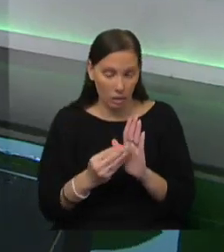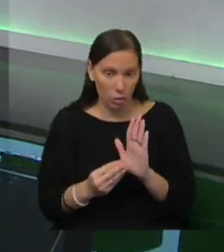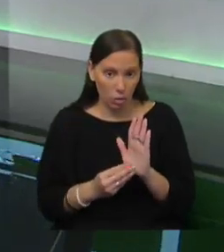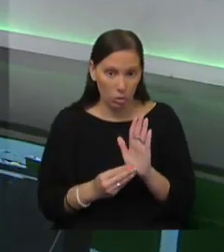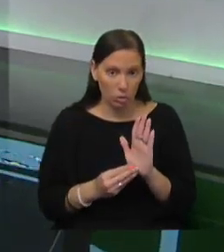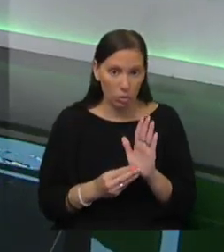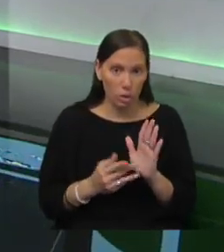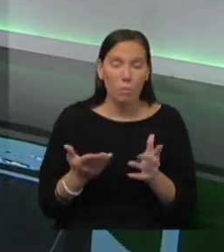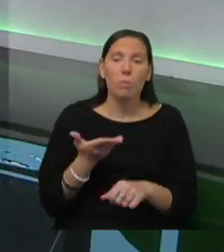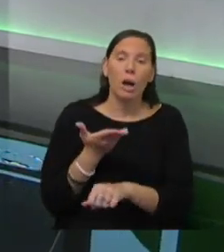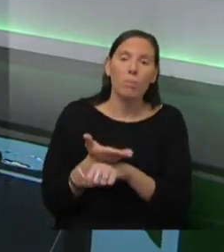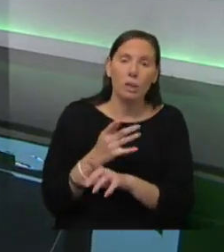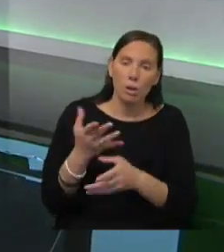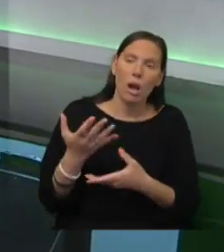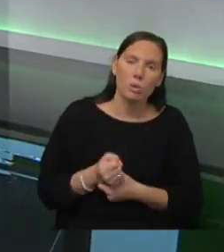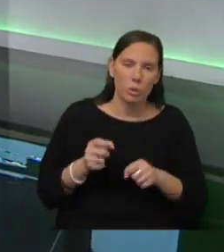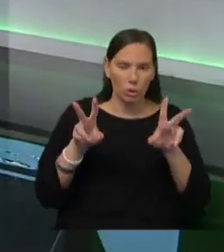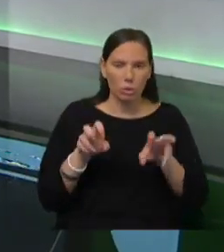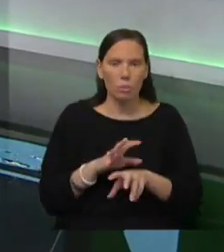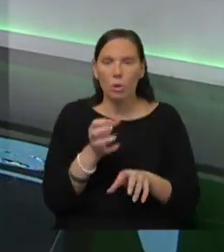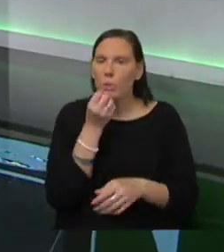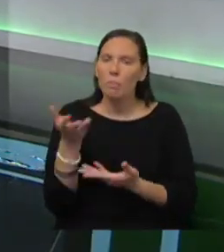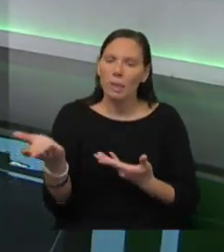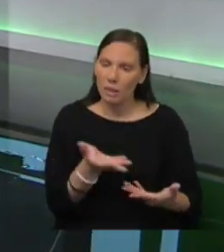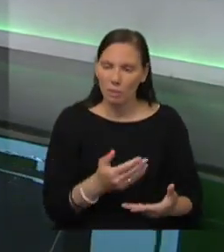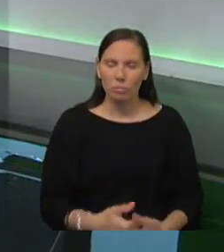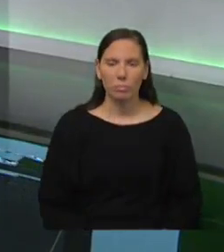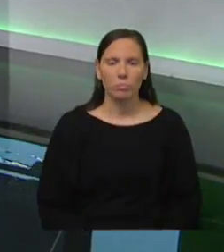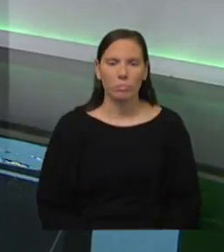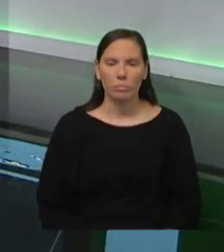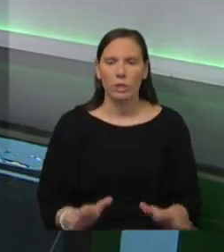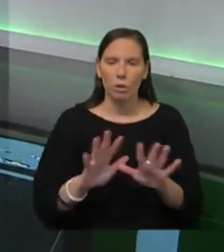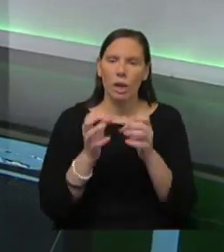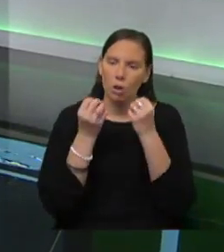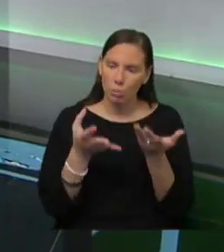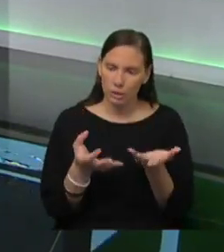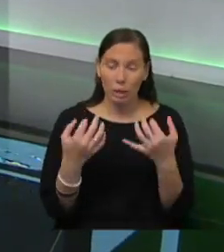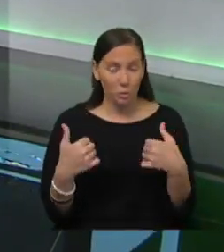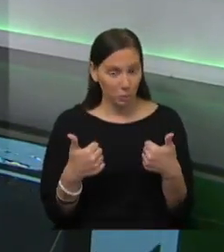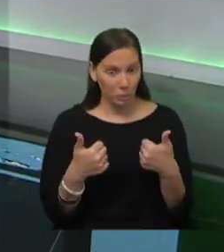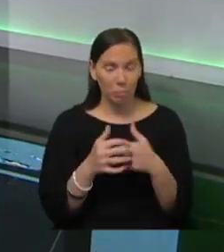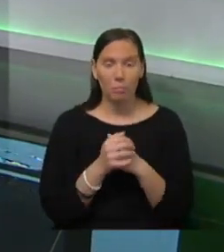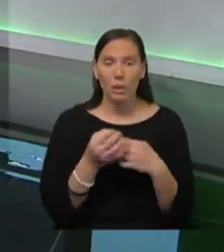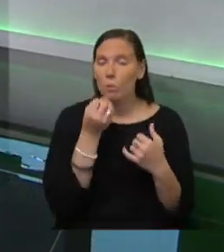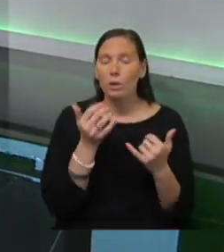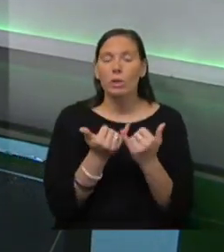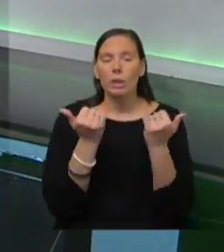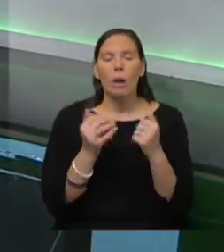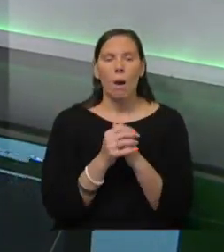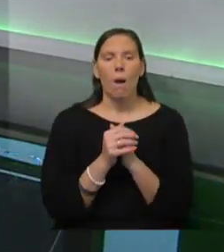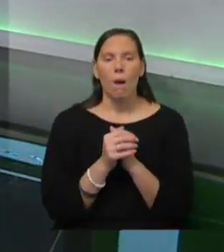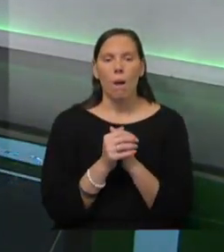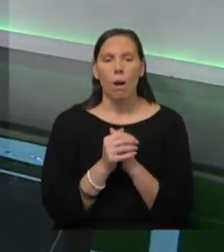que le vamos a pedir que nos ayude con estos temas Guillermo Cómo andas bienvenido qué tal Gustavo Cómo estás Todo bien todo bien Buenos días bueno